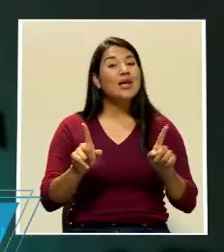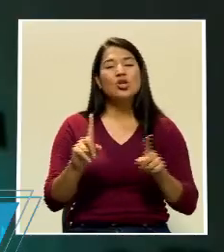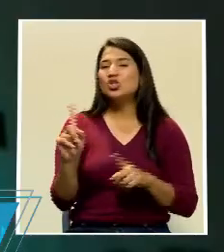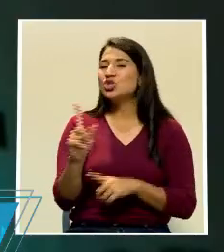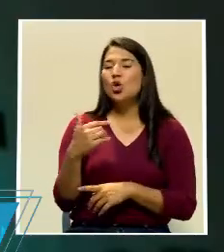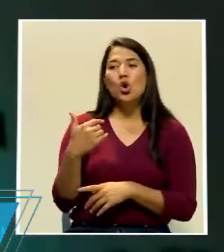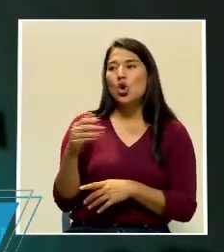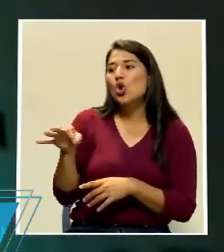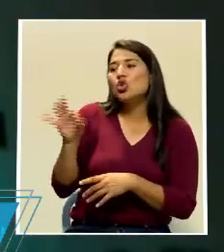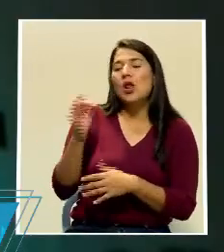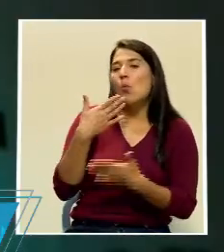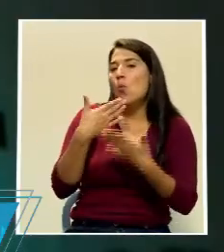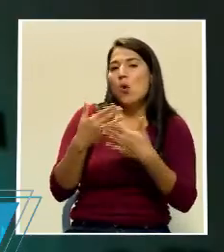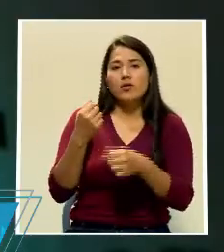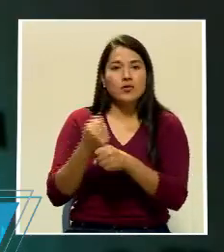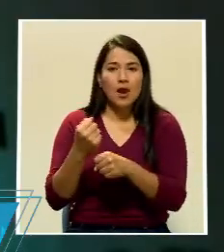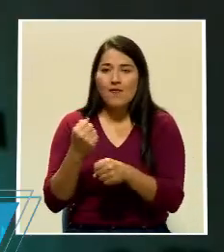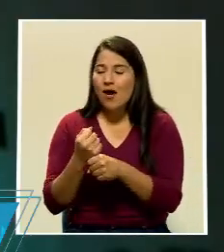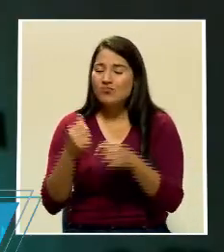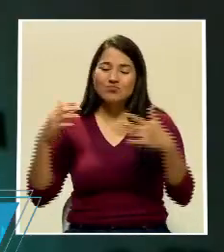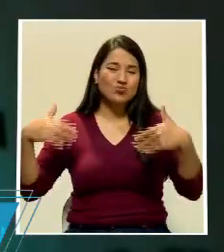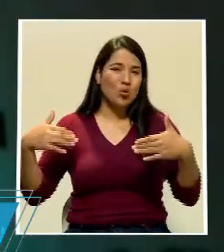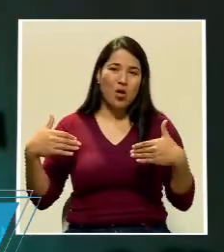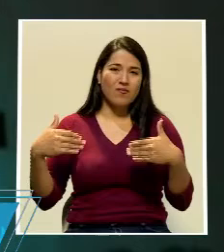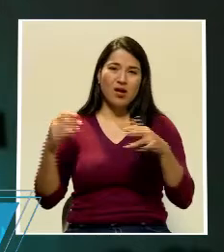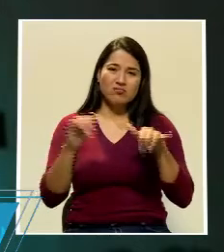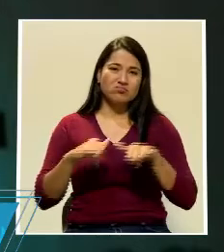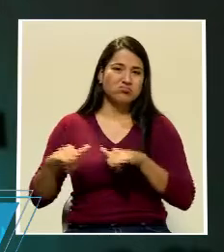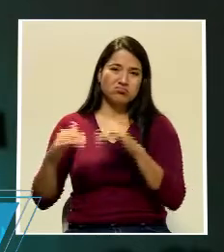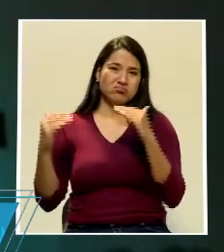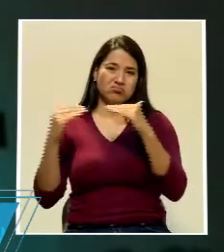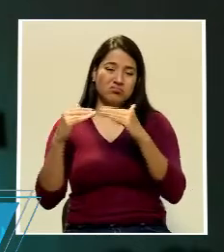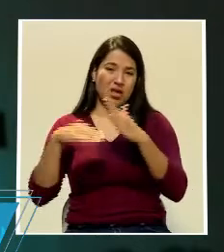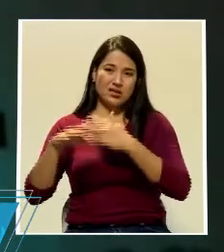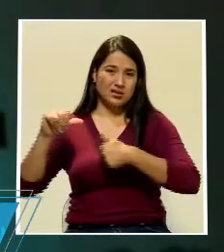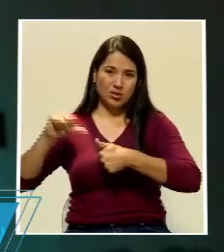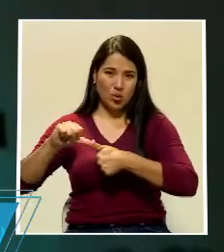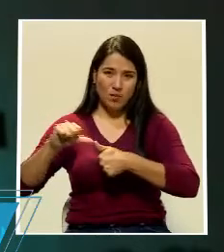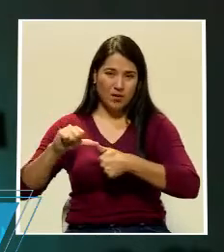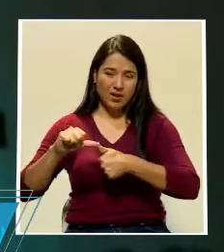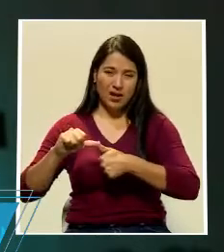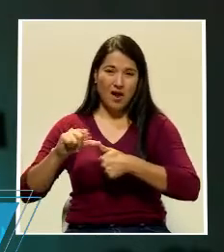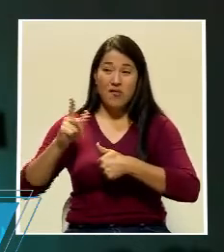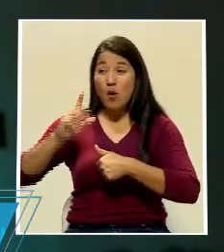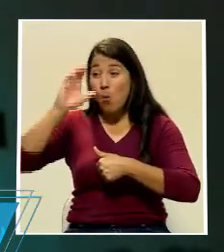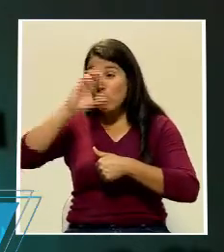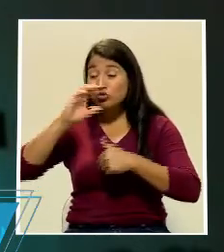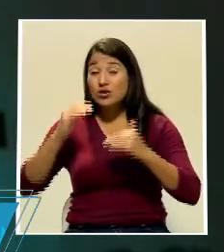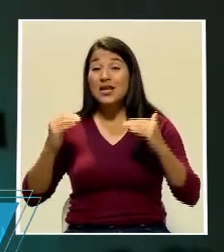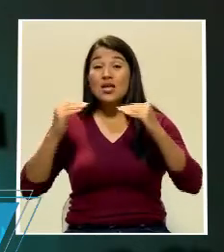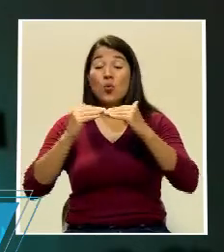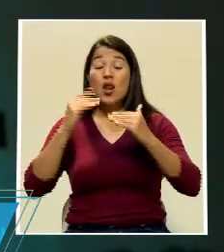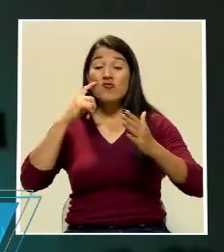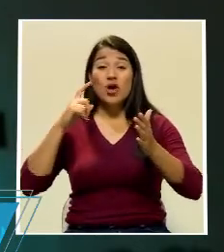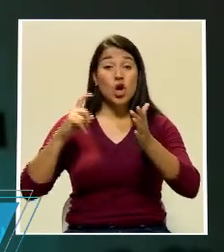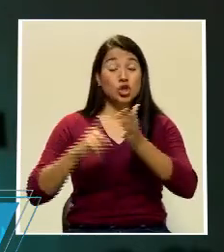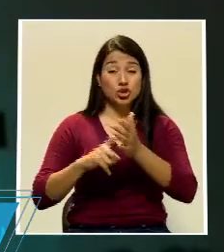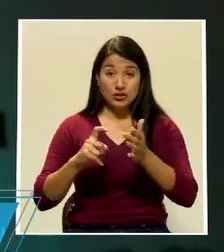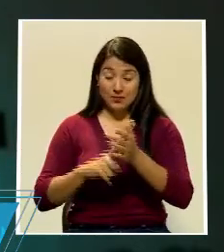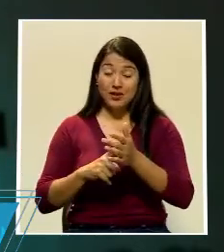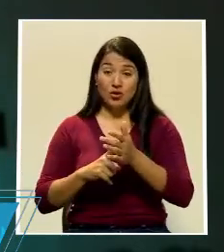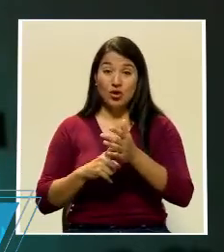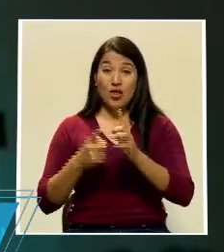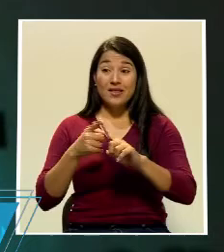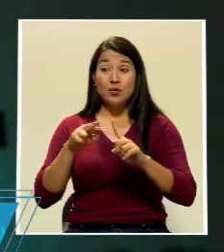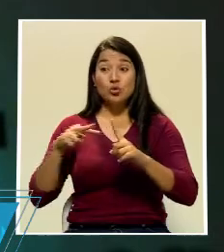No logramos pasar esa barrera todavía, por lo menos en Centroamérica, buscar una igualdad de reconocimiento en cuestiones de